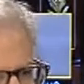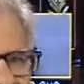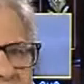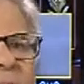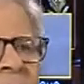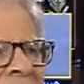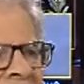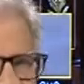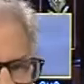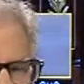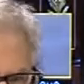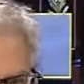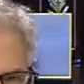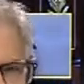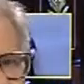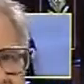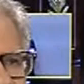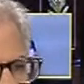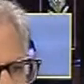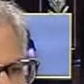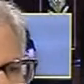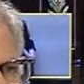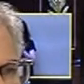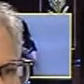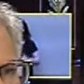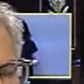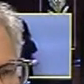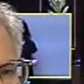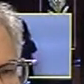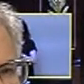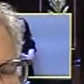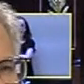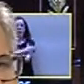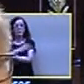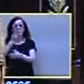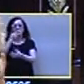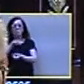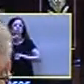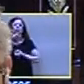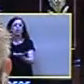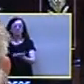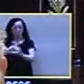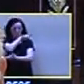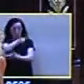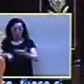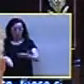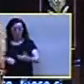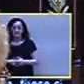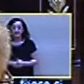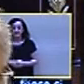claro si fuera un partido dirigido por zona 10 pero antes pero anterior también grado pero sánchez la referencia era pedro